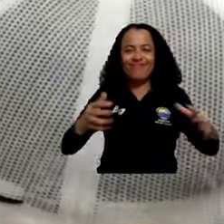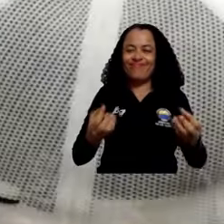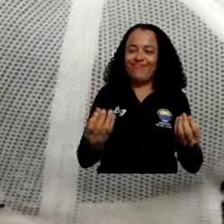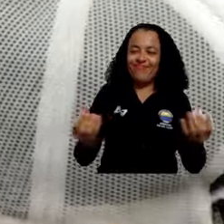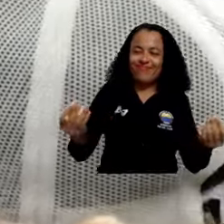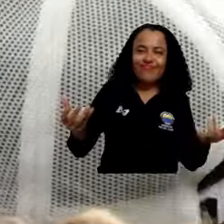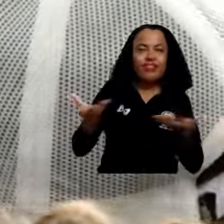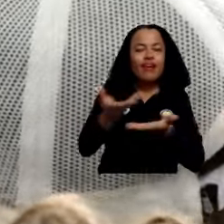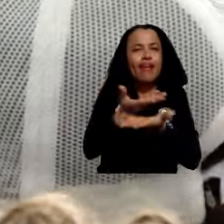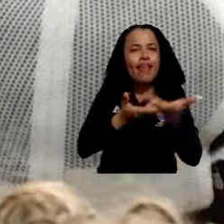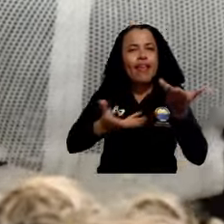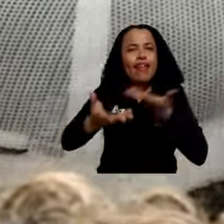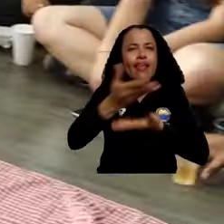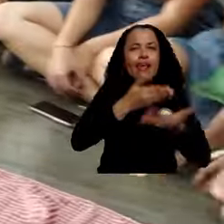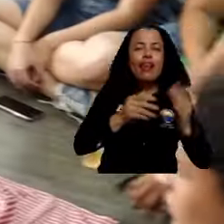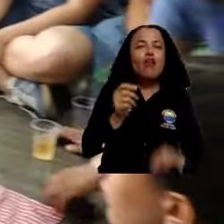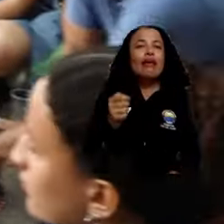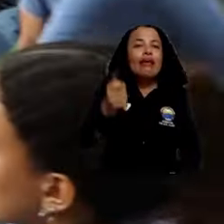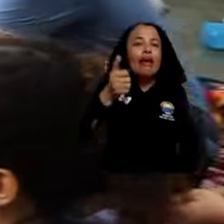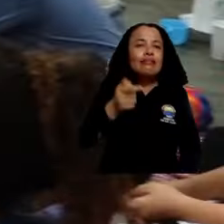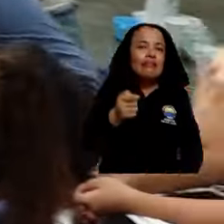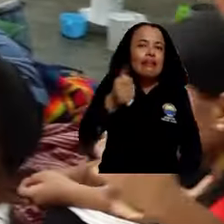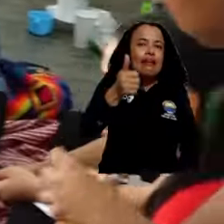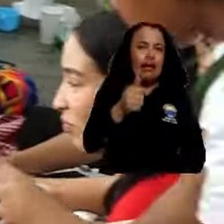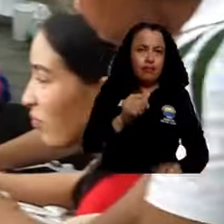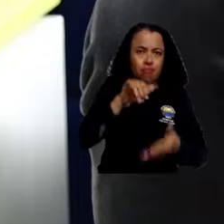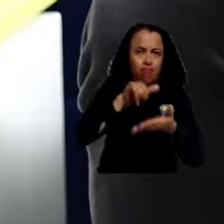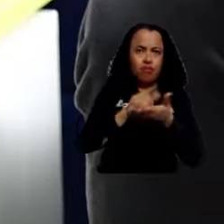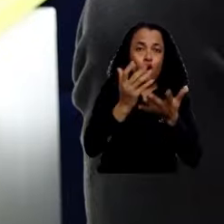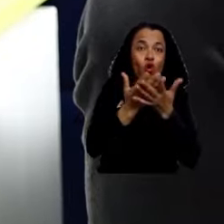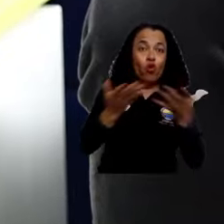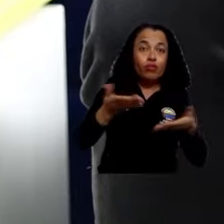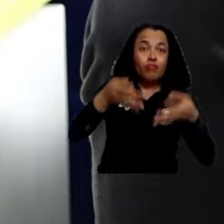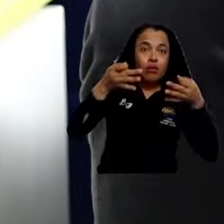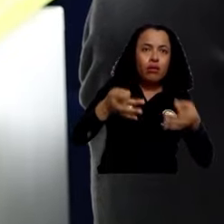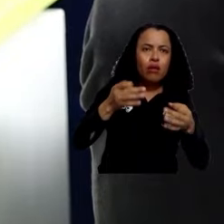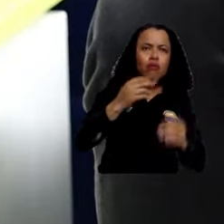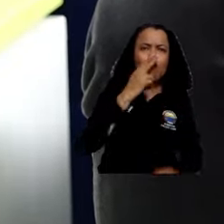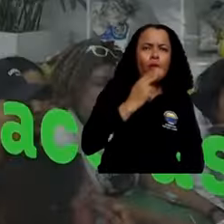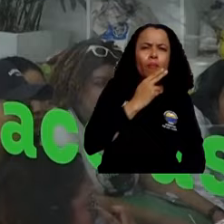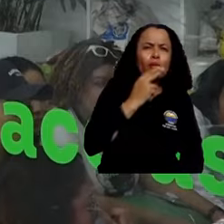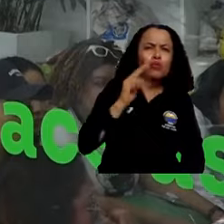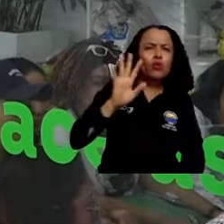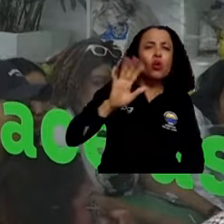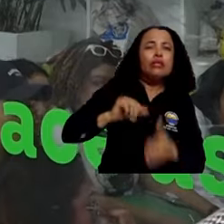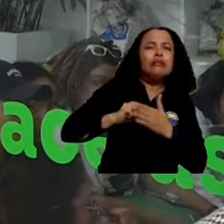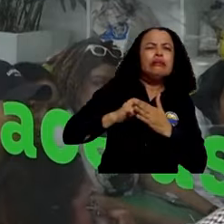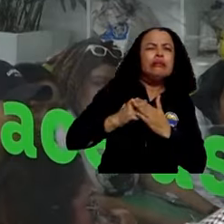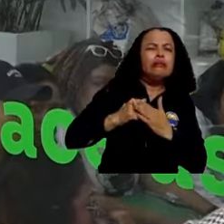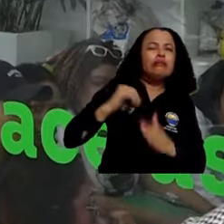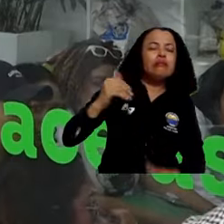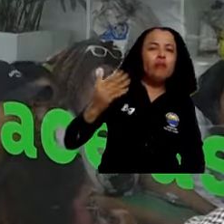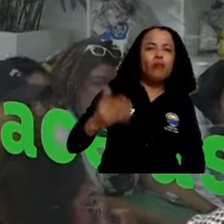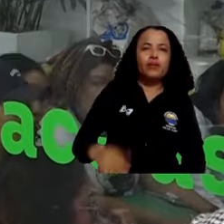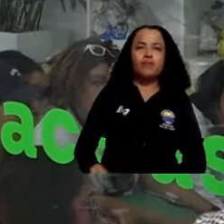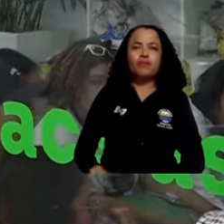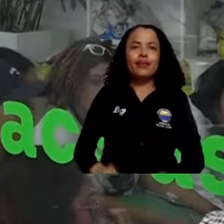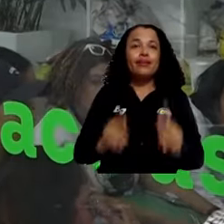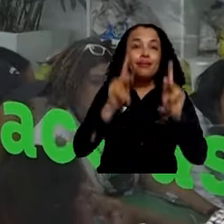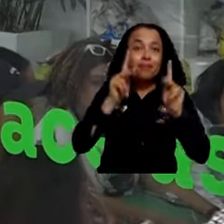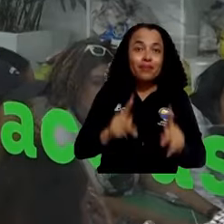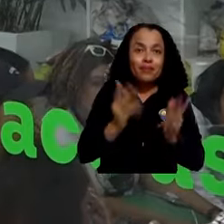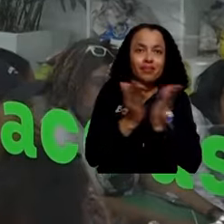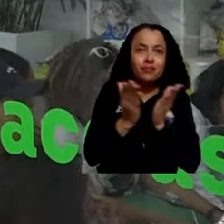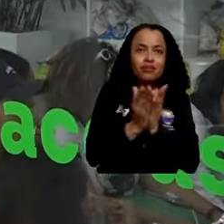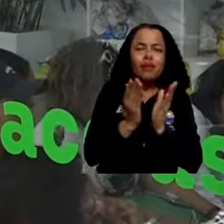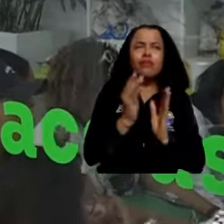Algo, para hablar sobre las relaciones informales que no llegan a convertirse en un compromiso. Nosotros como estudiantes me parece que es como un poco